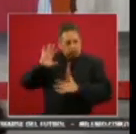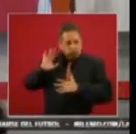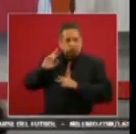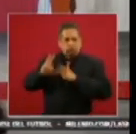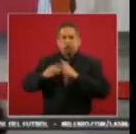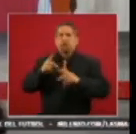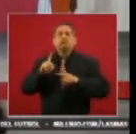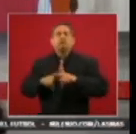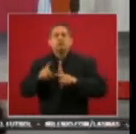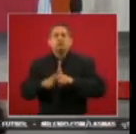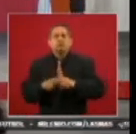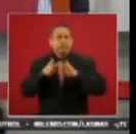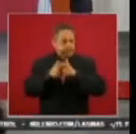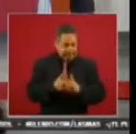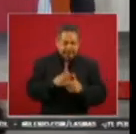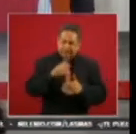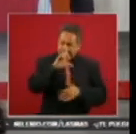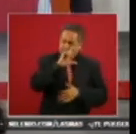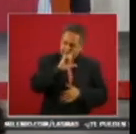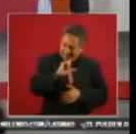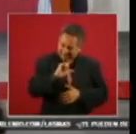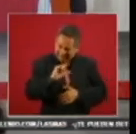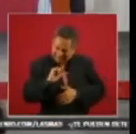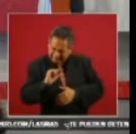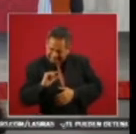seguir reduciendo